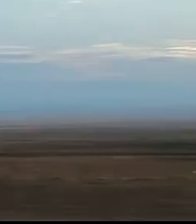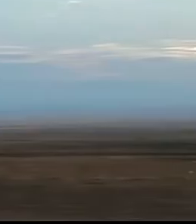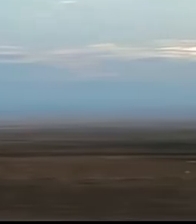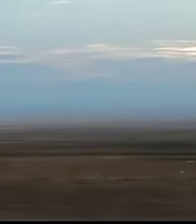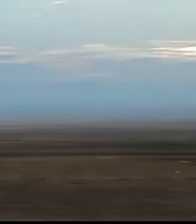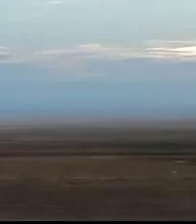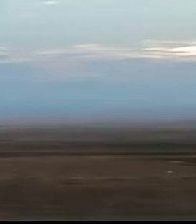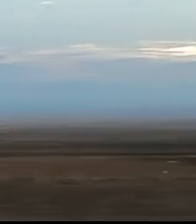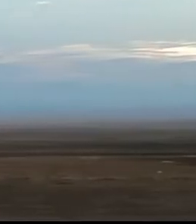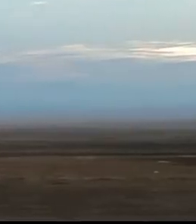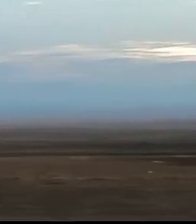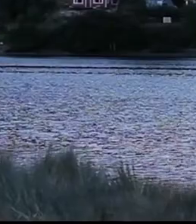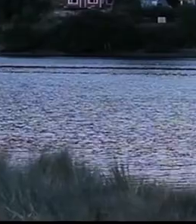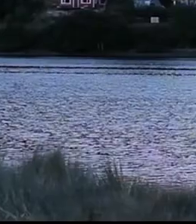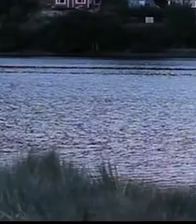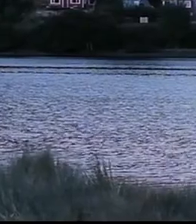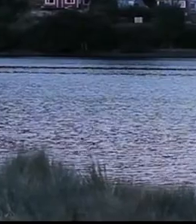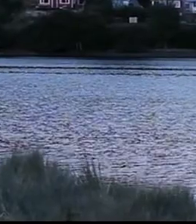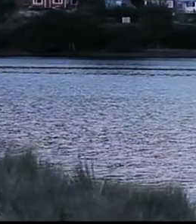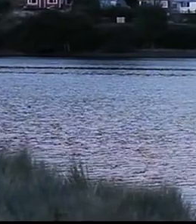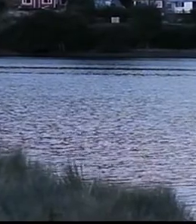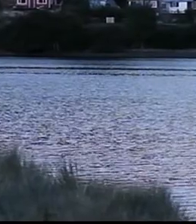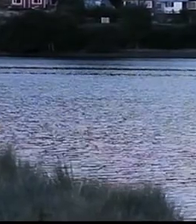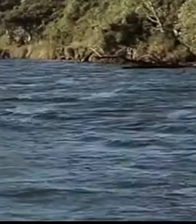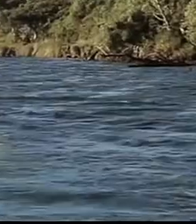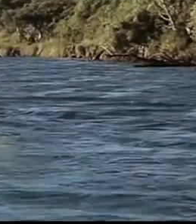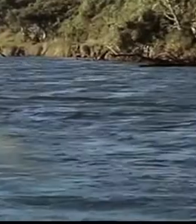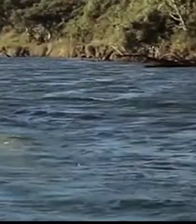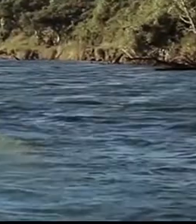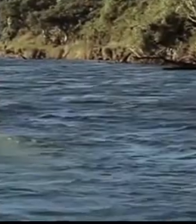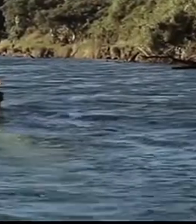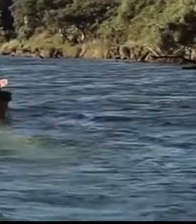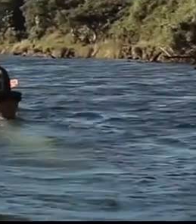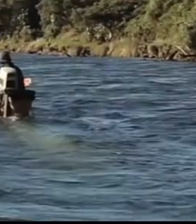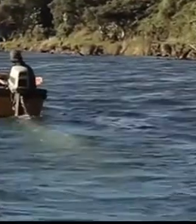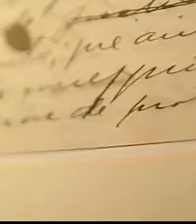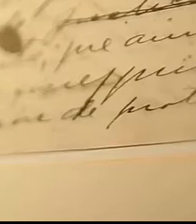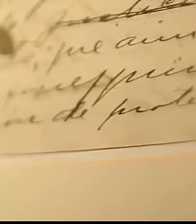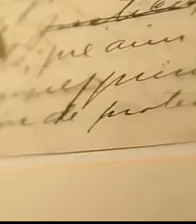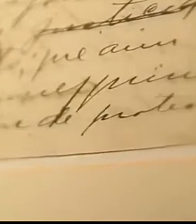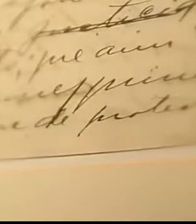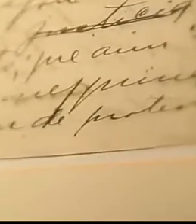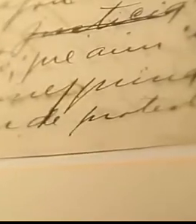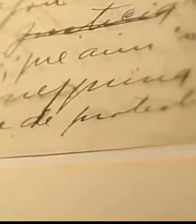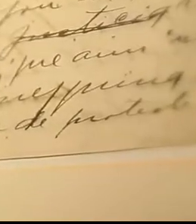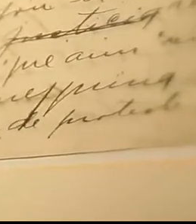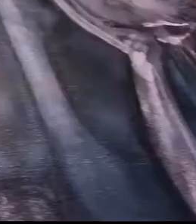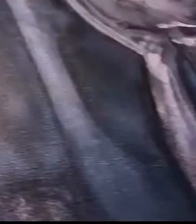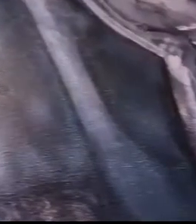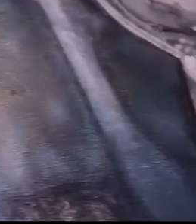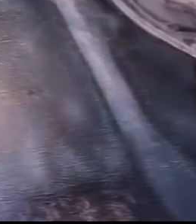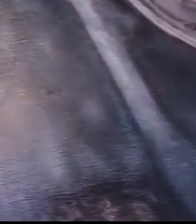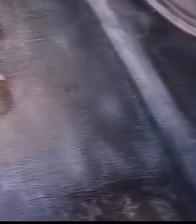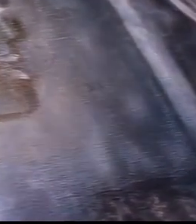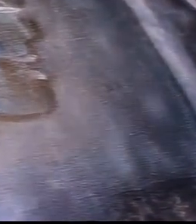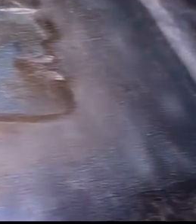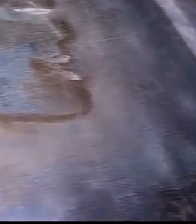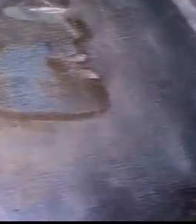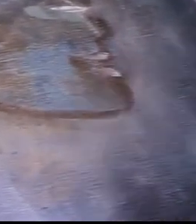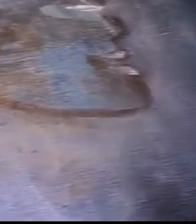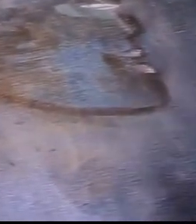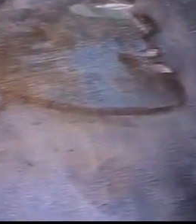desde el palacio de la moneda se dirige a todos los chilenos y chilenas la presidenta de la república